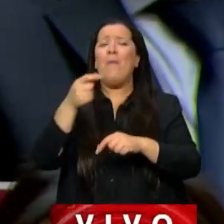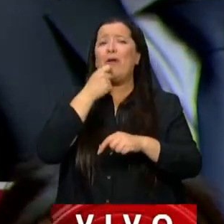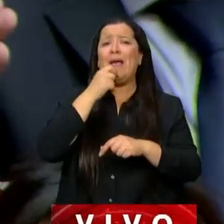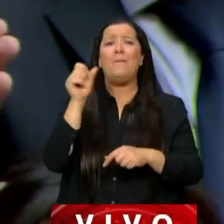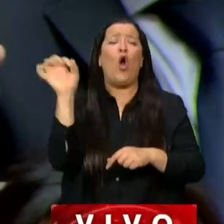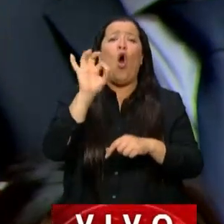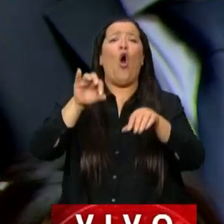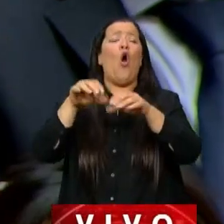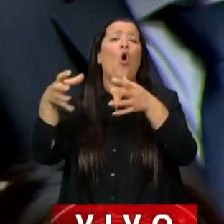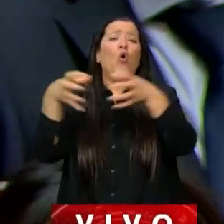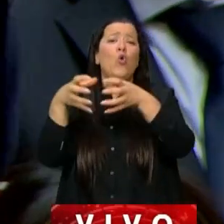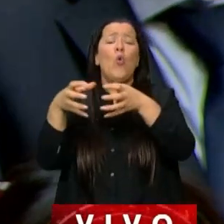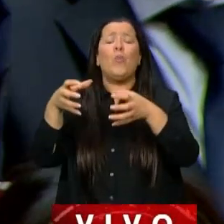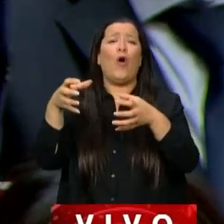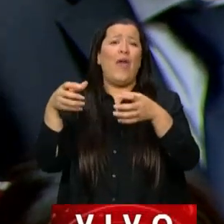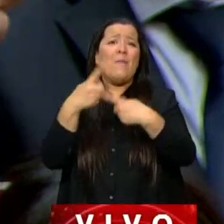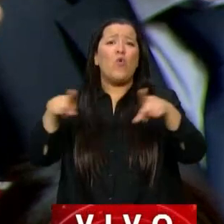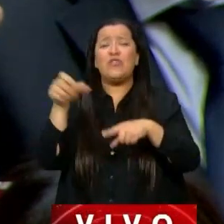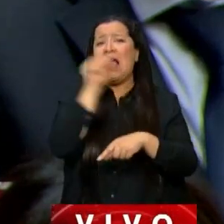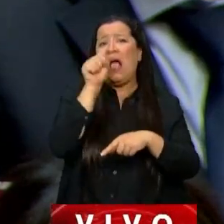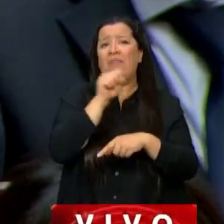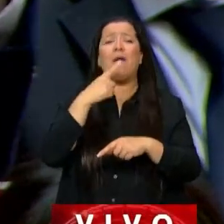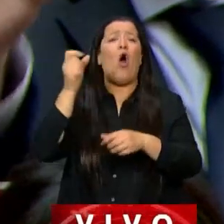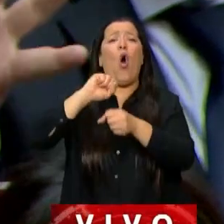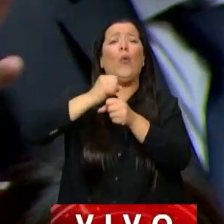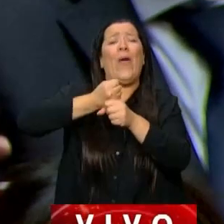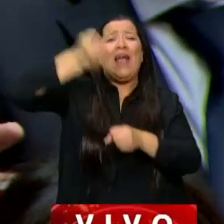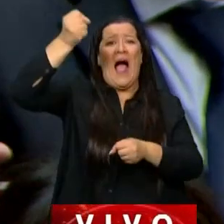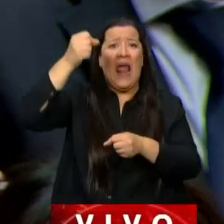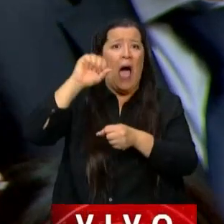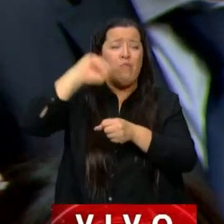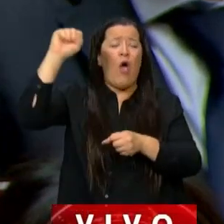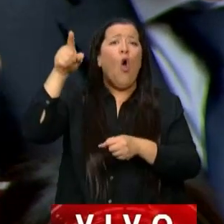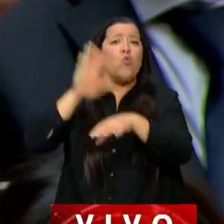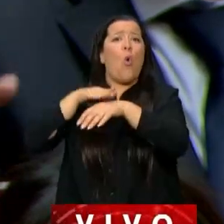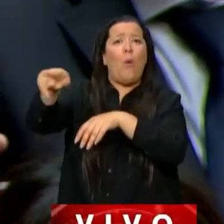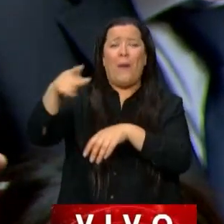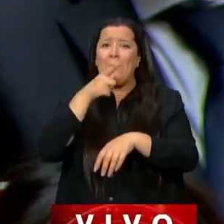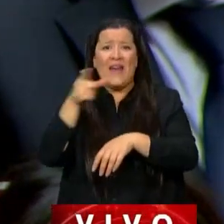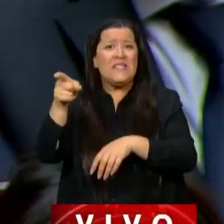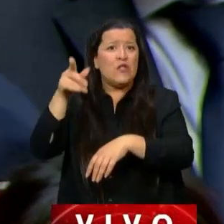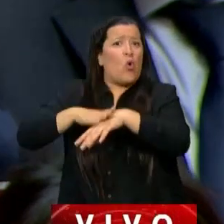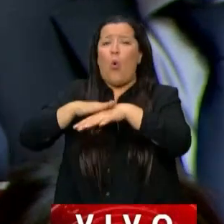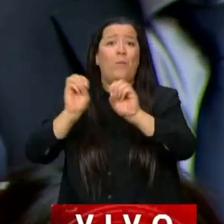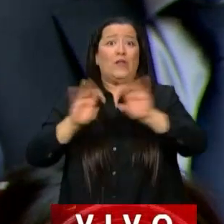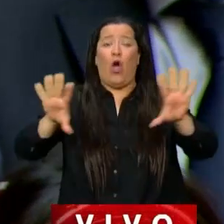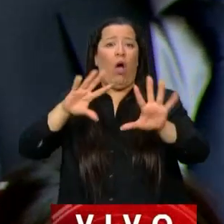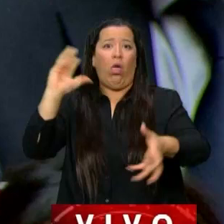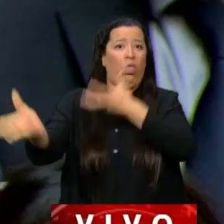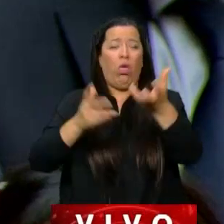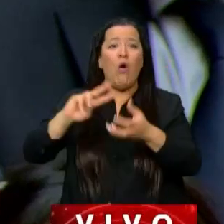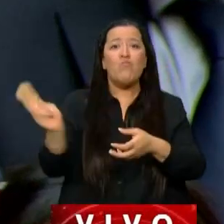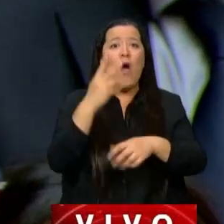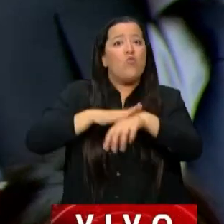o de las bengalas, poniendo entonces el primer elemento como si fuera ese el elemento desencadenante de toda la tragedia y no hubiese